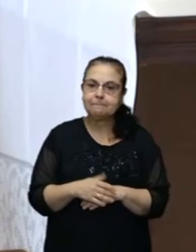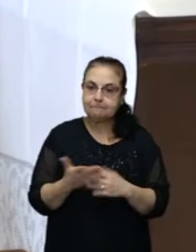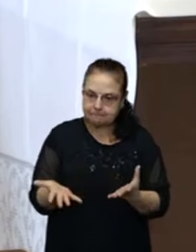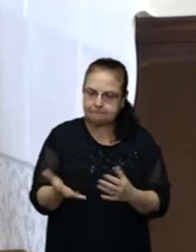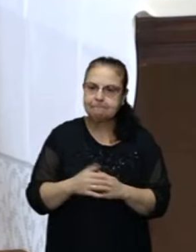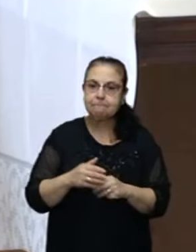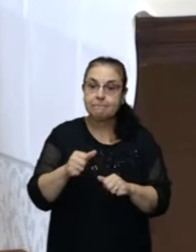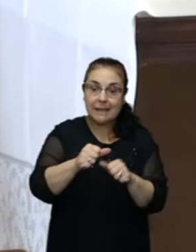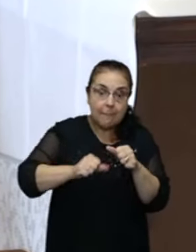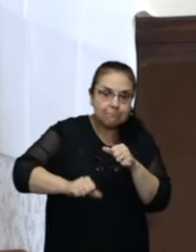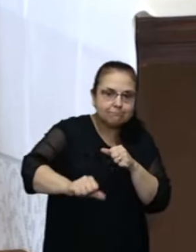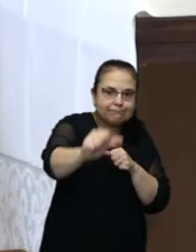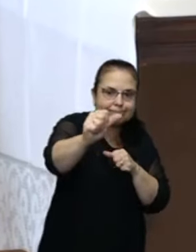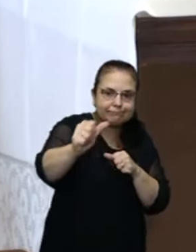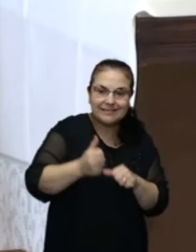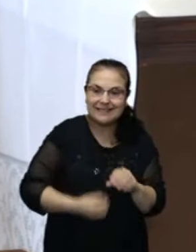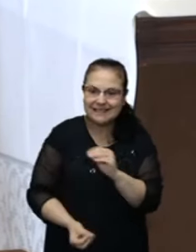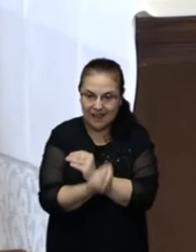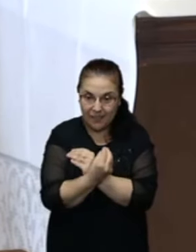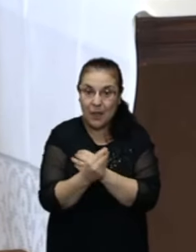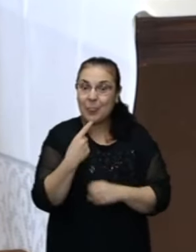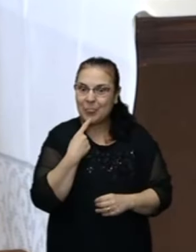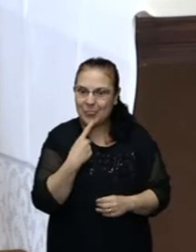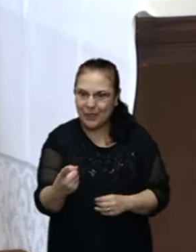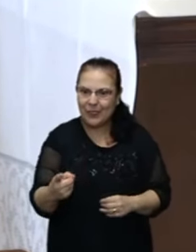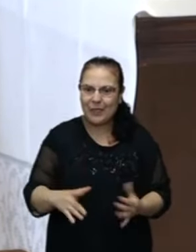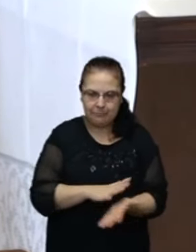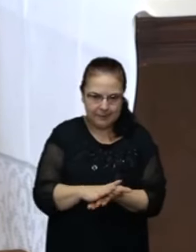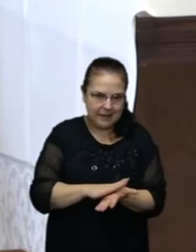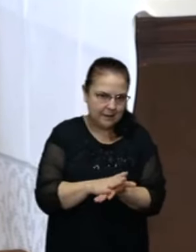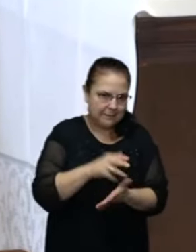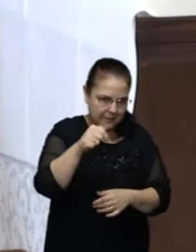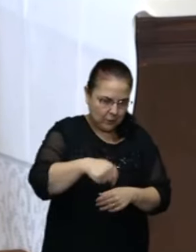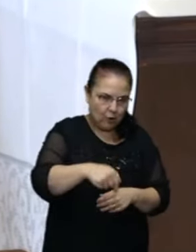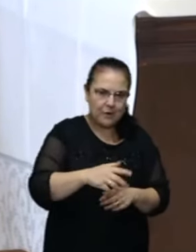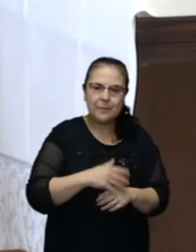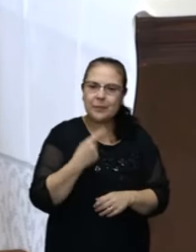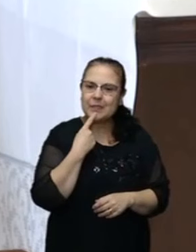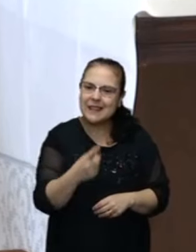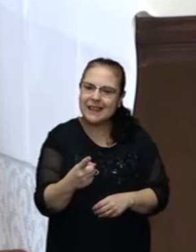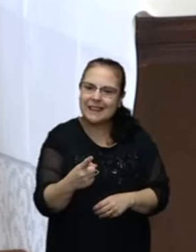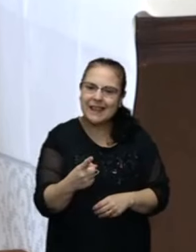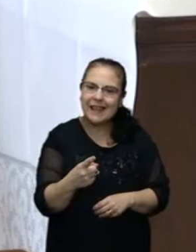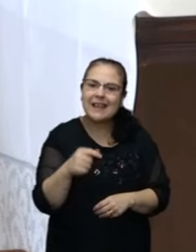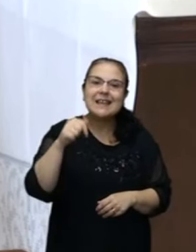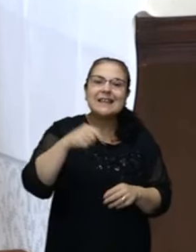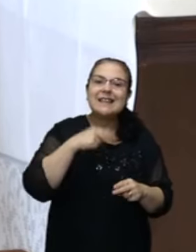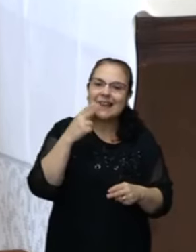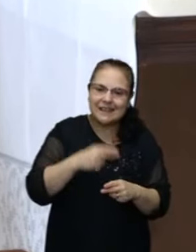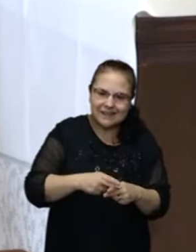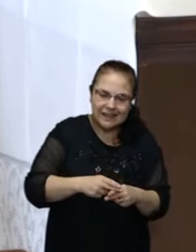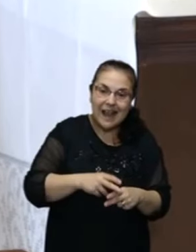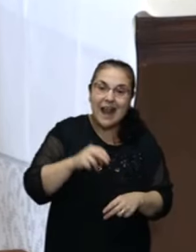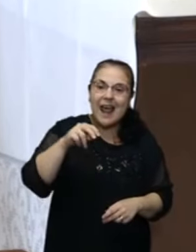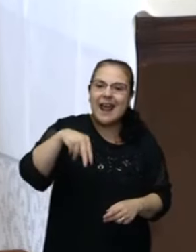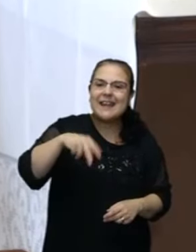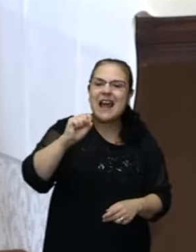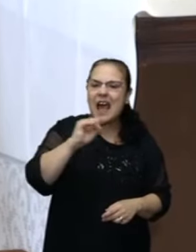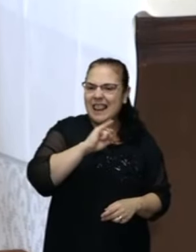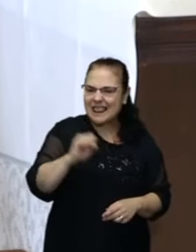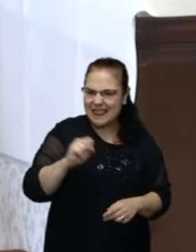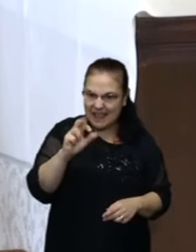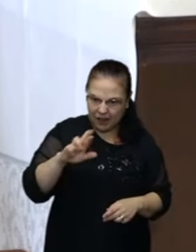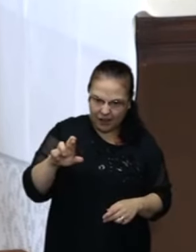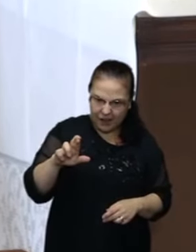desde el nacimiento, dice la palabra de Dios de hoy, es nacir. Nacir en el Antiguo